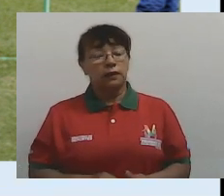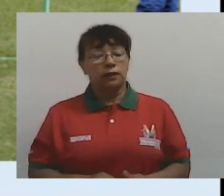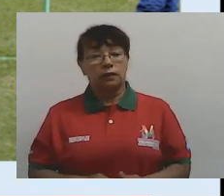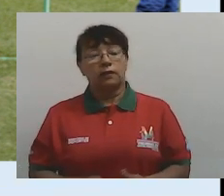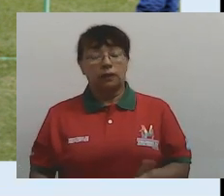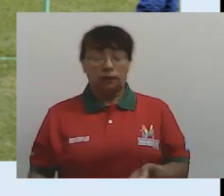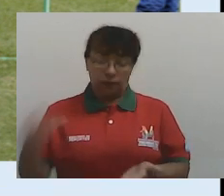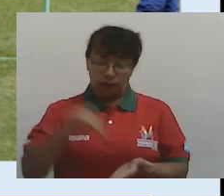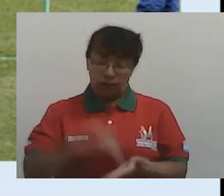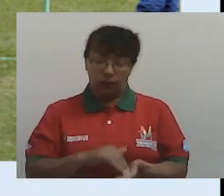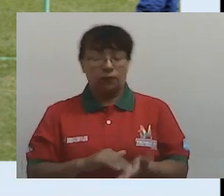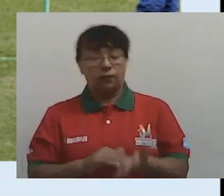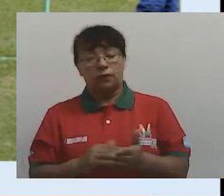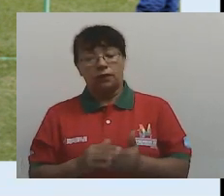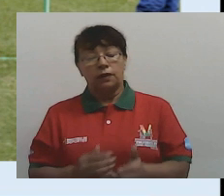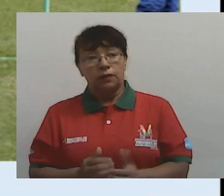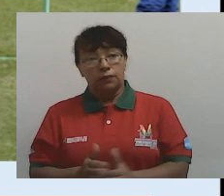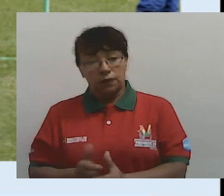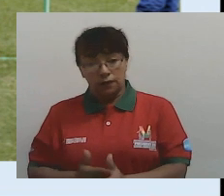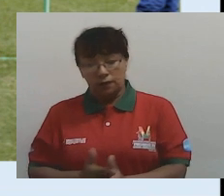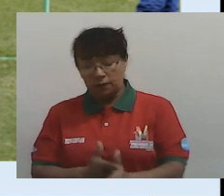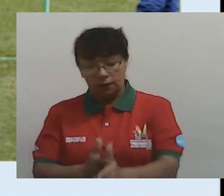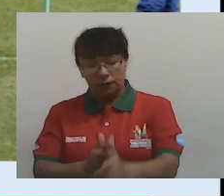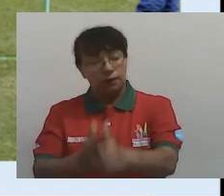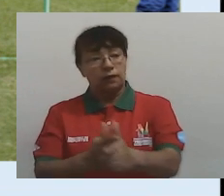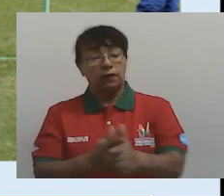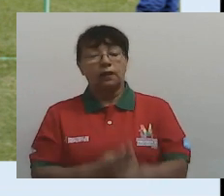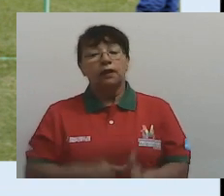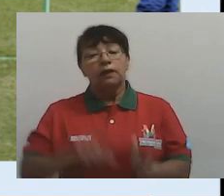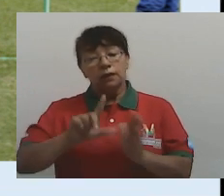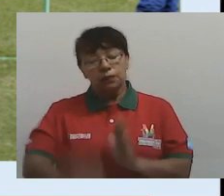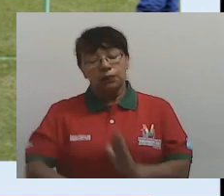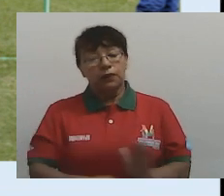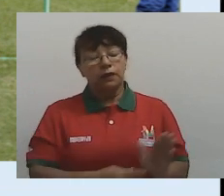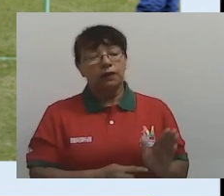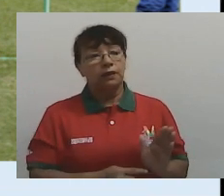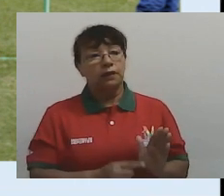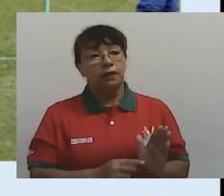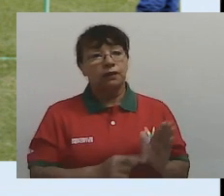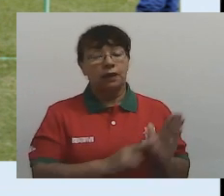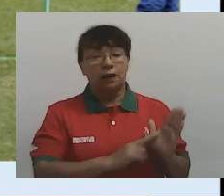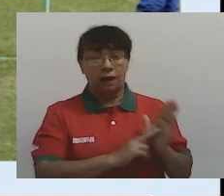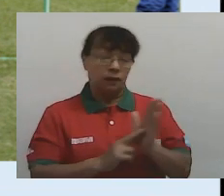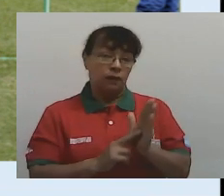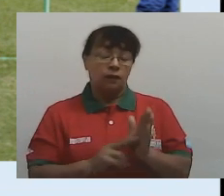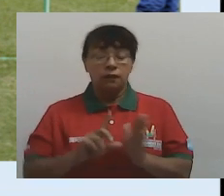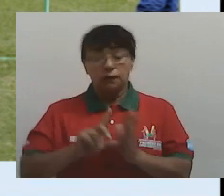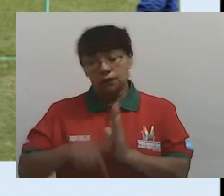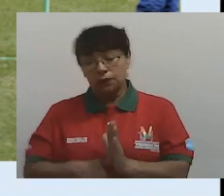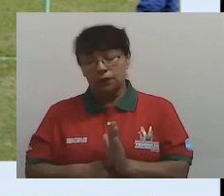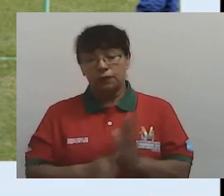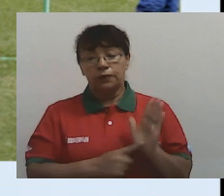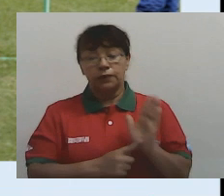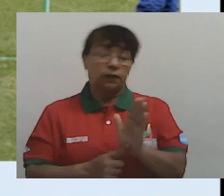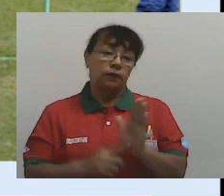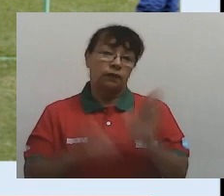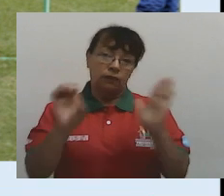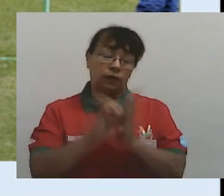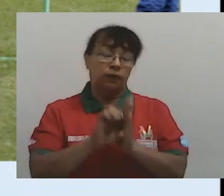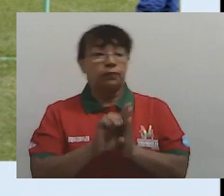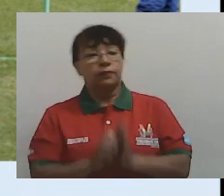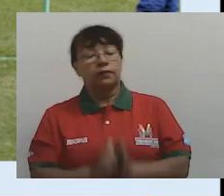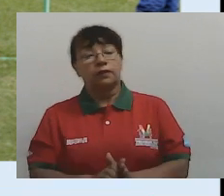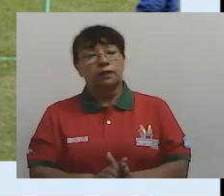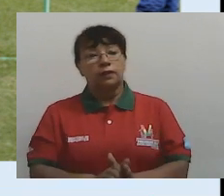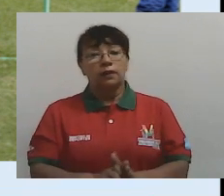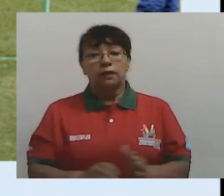intento. Después de haber hecho una demostración, una prueba, un intento es cronometrado. Ese intento es el que va